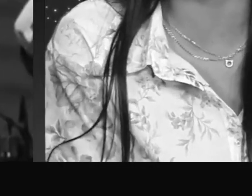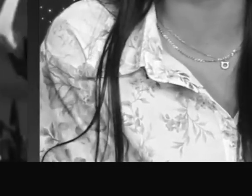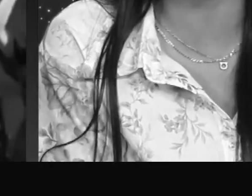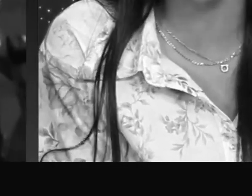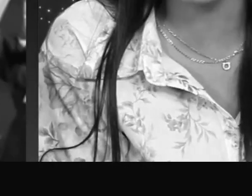lo